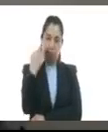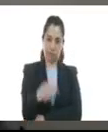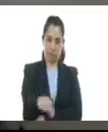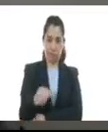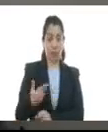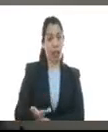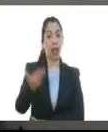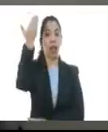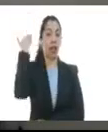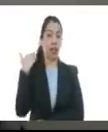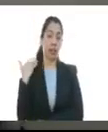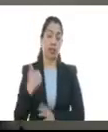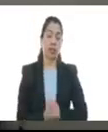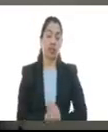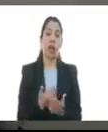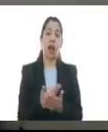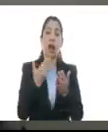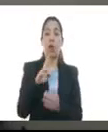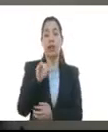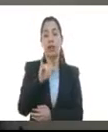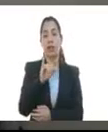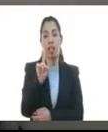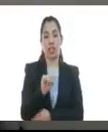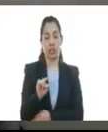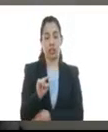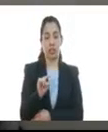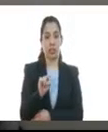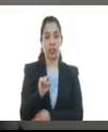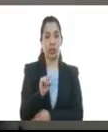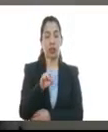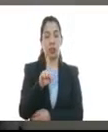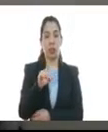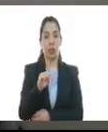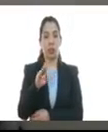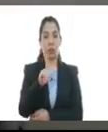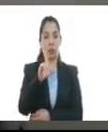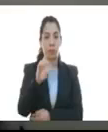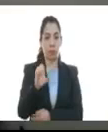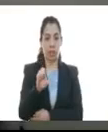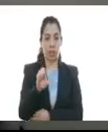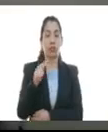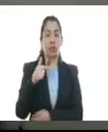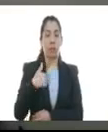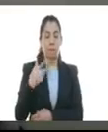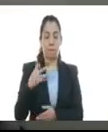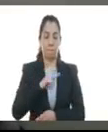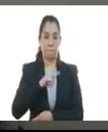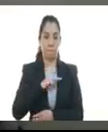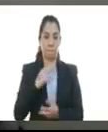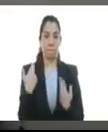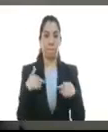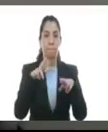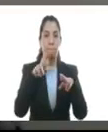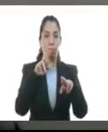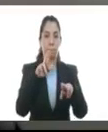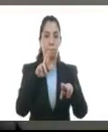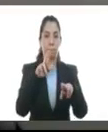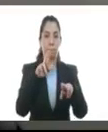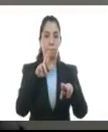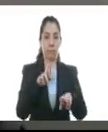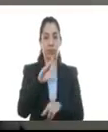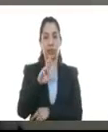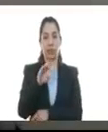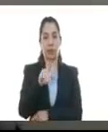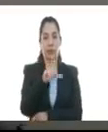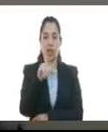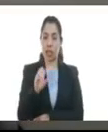con el maestro Mardonio Carballo. Y en esta temporada dimos un